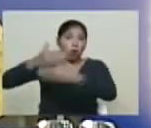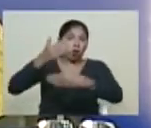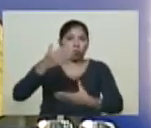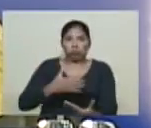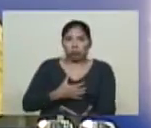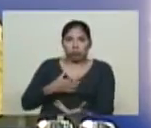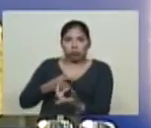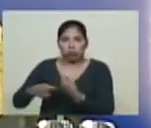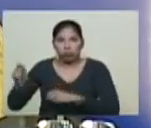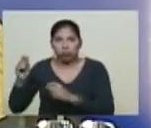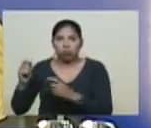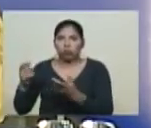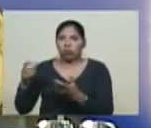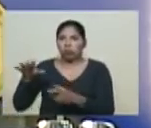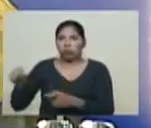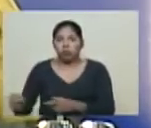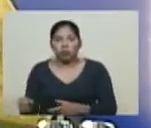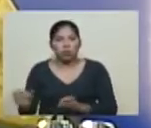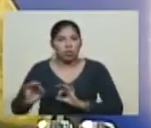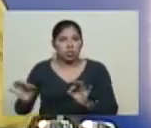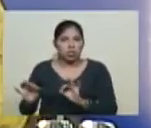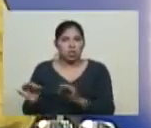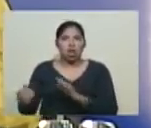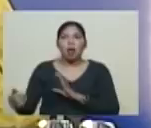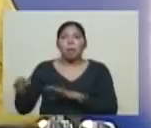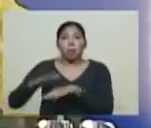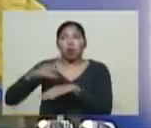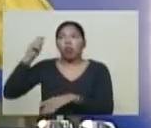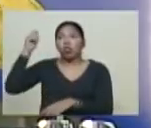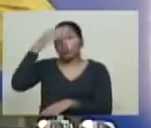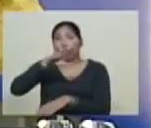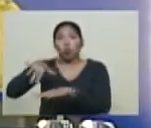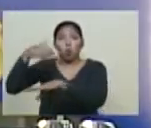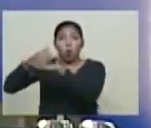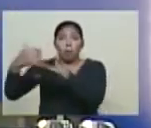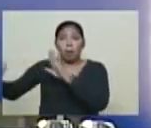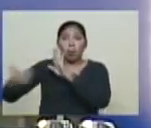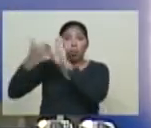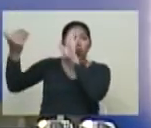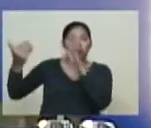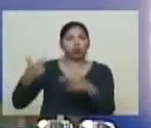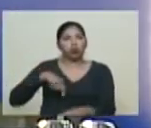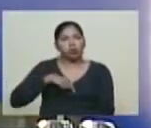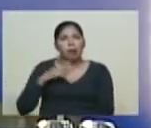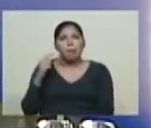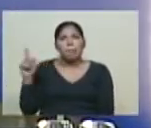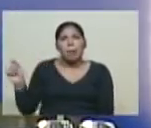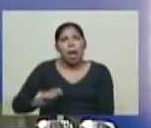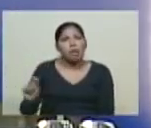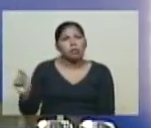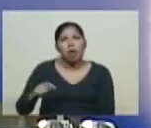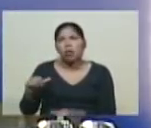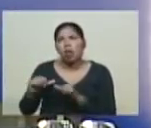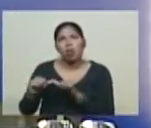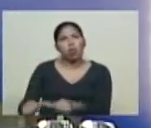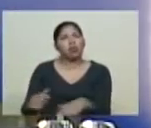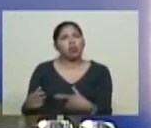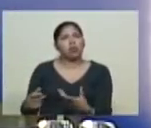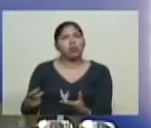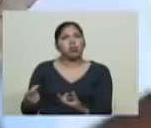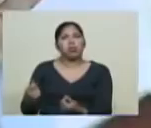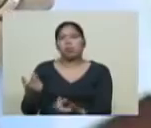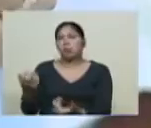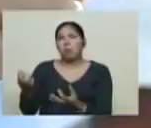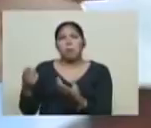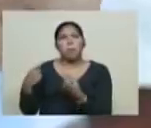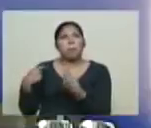persecución financiera del gobierno de Donald Trump contra Venezuela. Bueno, duramos meses con cuentas bloqueadas y no podíamos